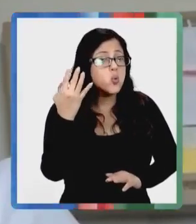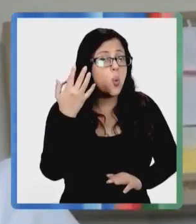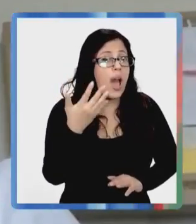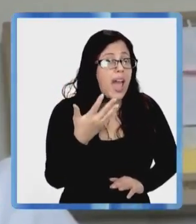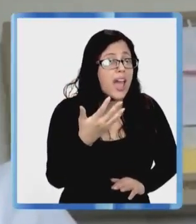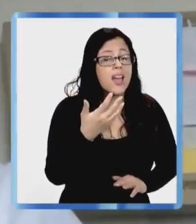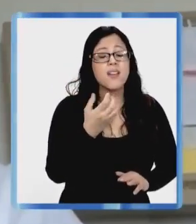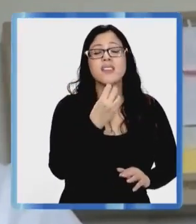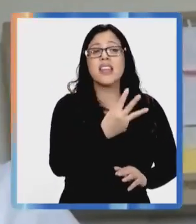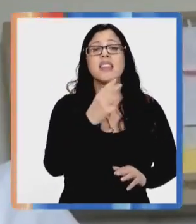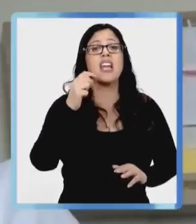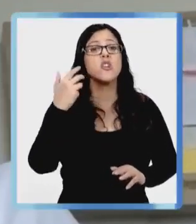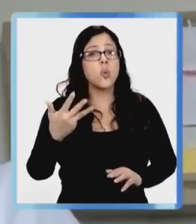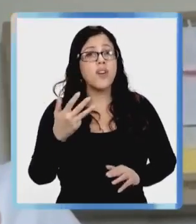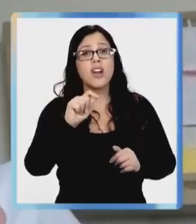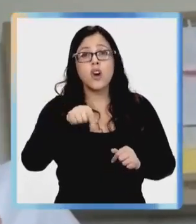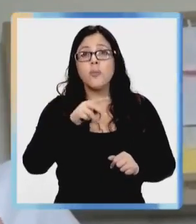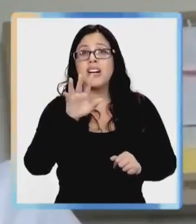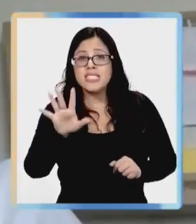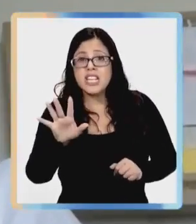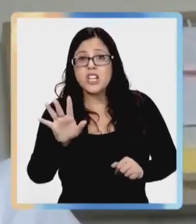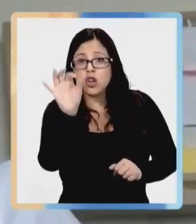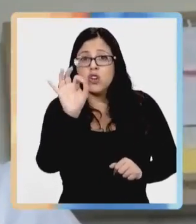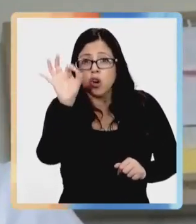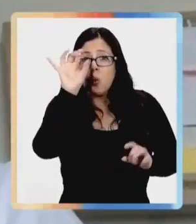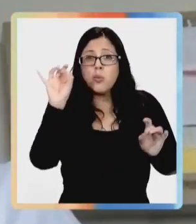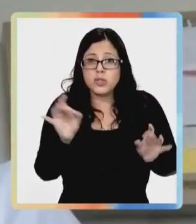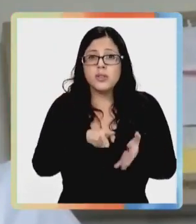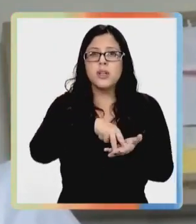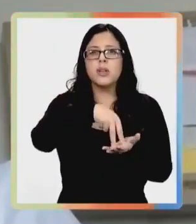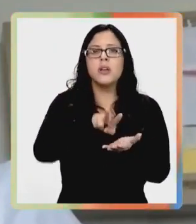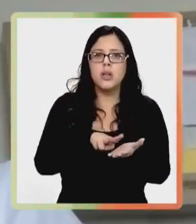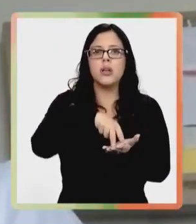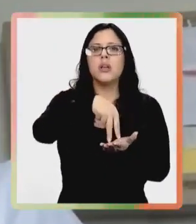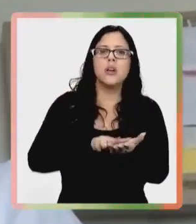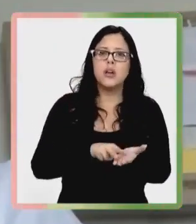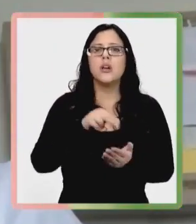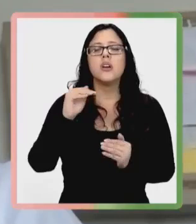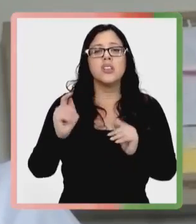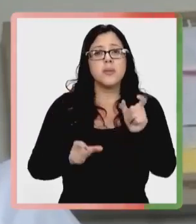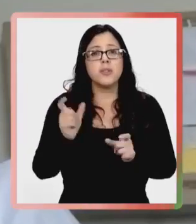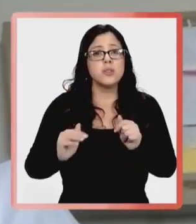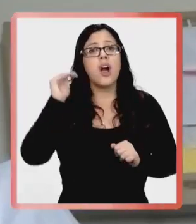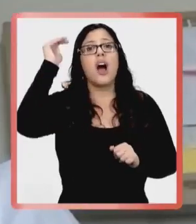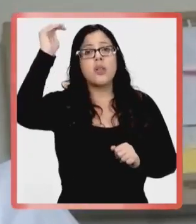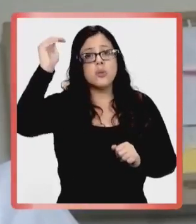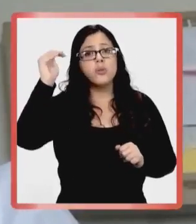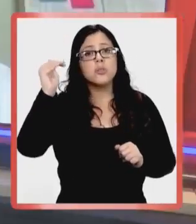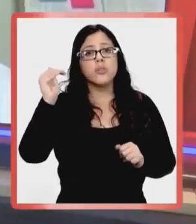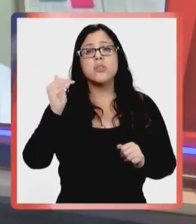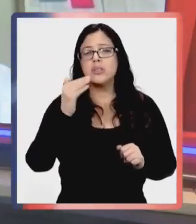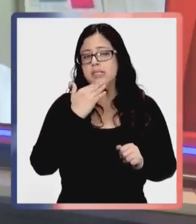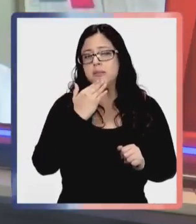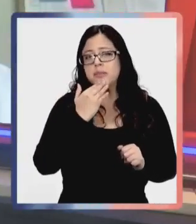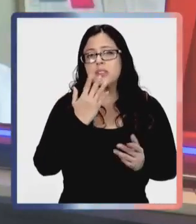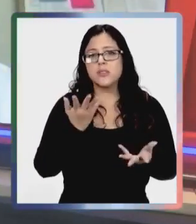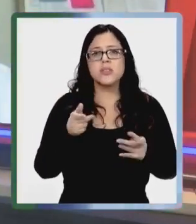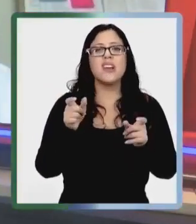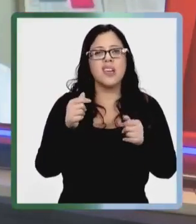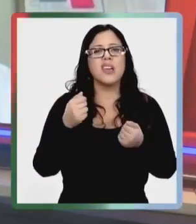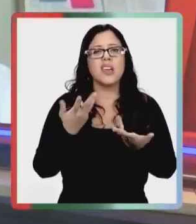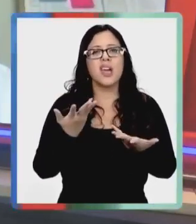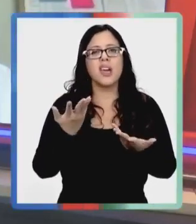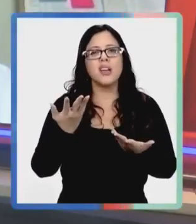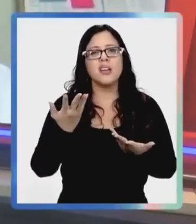En un adulto puede provocar problemas de hidratación. Es raro que provoque convulsiones, pero puede provocar compromiso de conciencia también. Por lo tanto, control